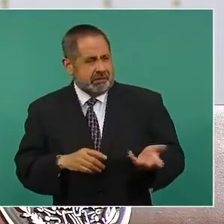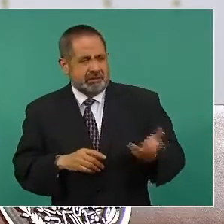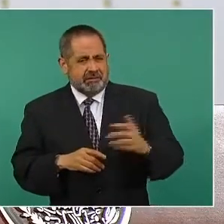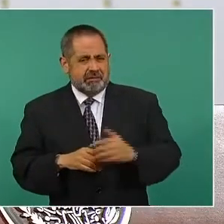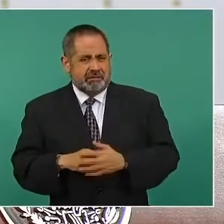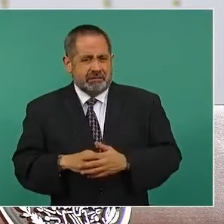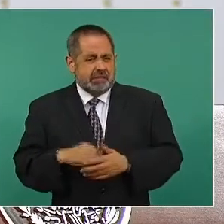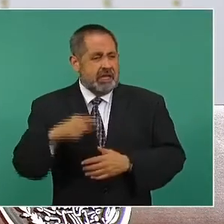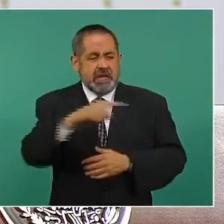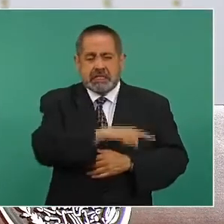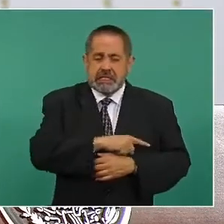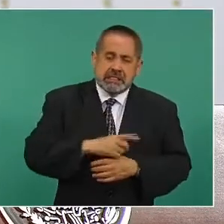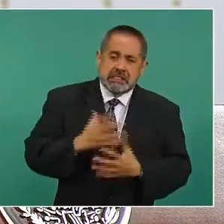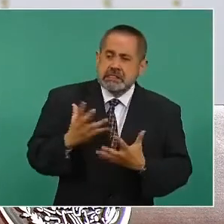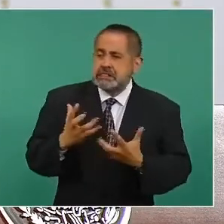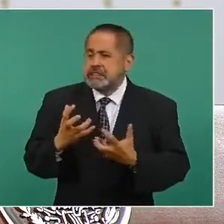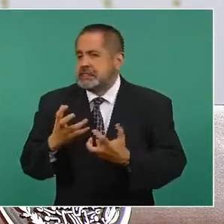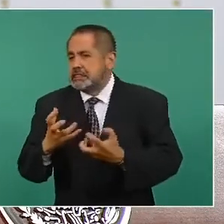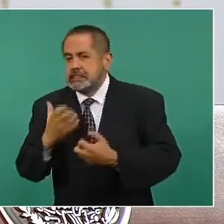que ellos por la ambición al dinero